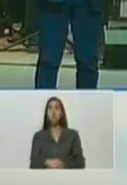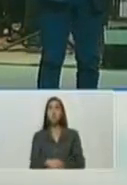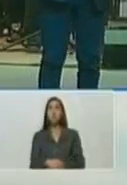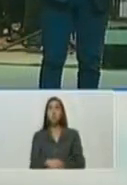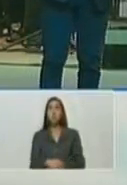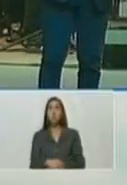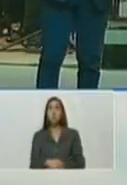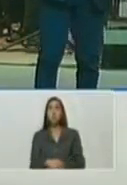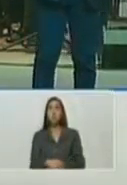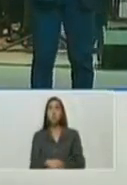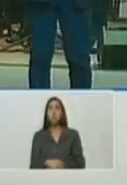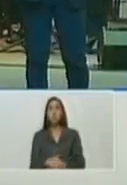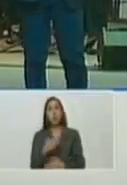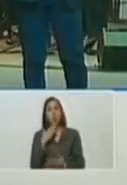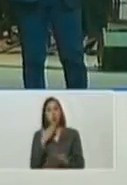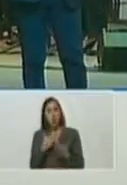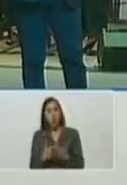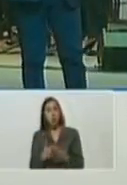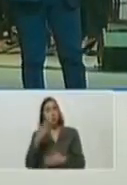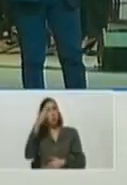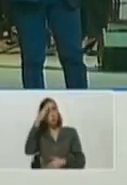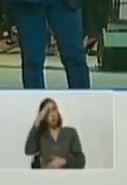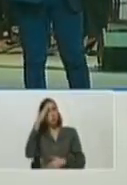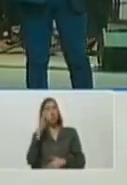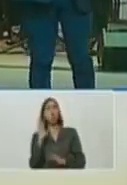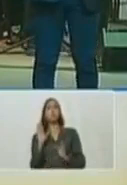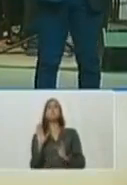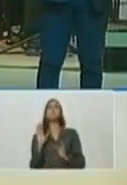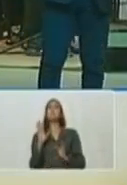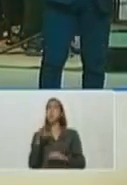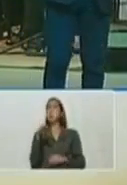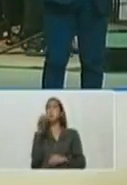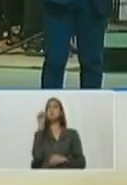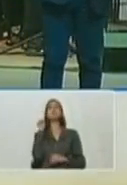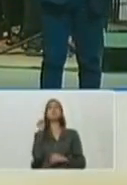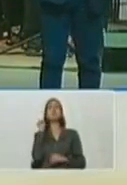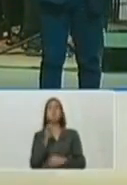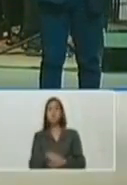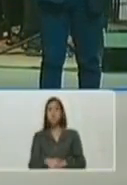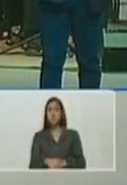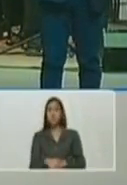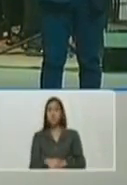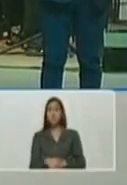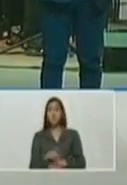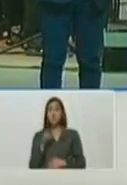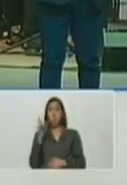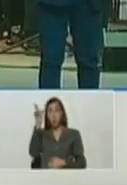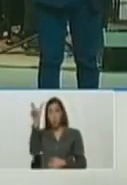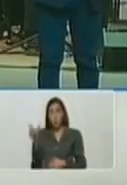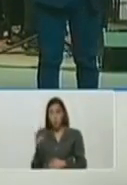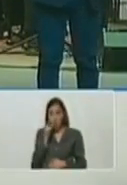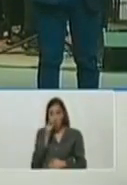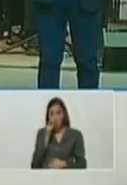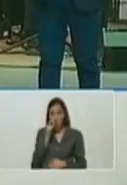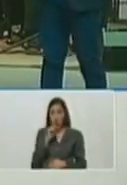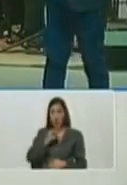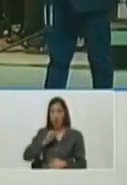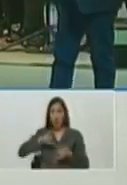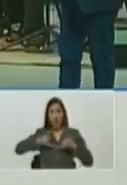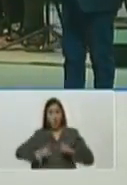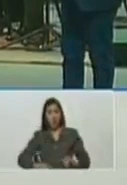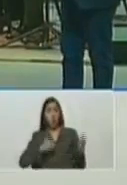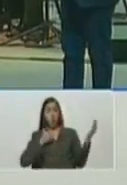Bueno, señor presidente, muchas gracias. Yo sabía que usted cogería la seña. Y es que aquí está Juan Simón Primera, hijo del cantor